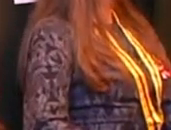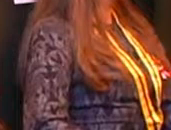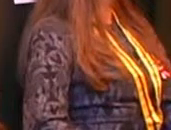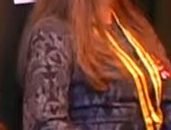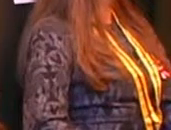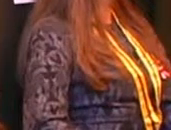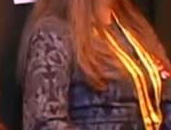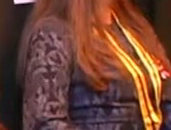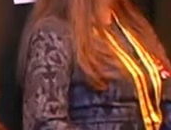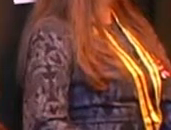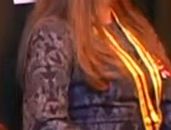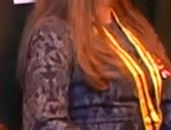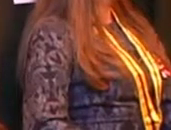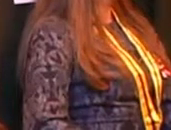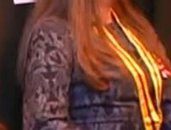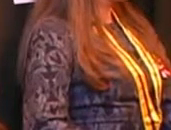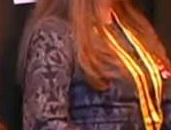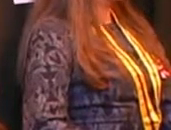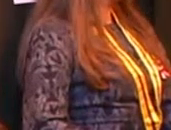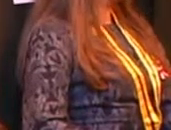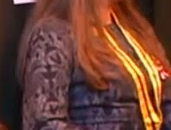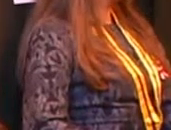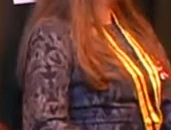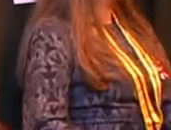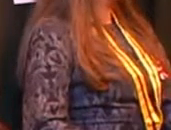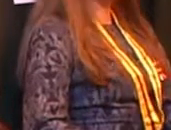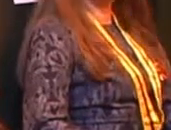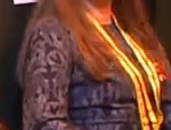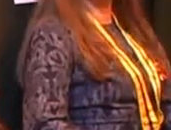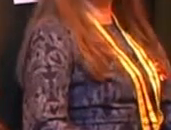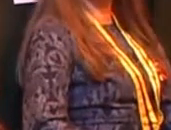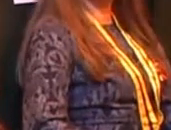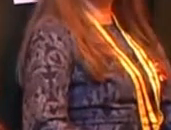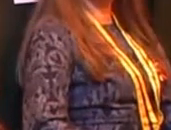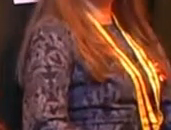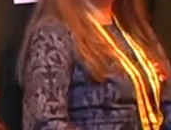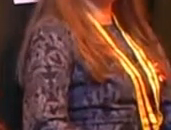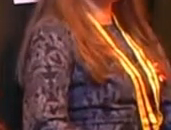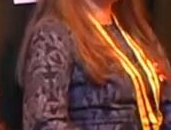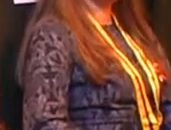Santolaya, congresista de la República, exteniente alcalde de Miraflores.